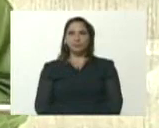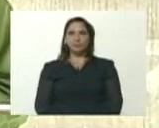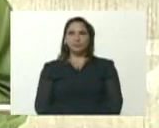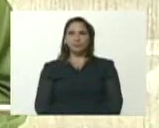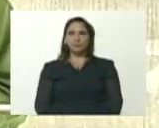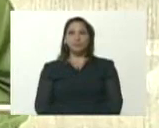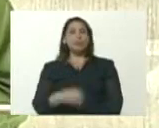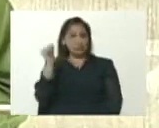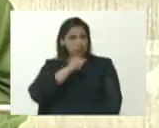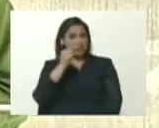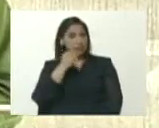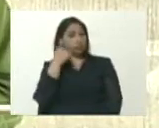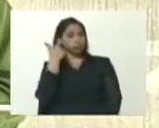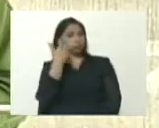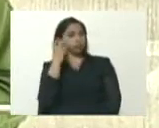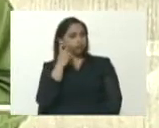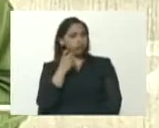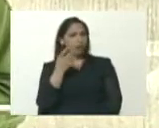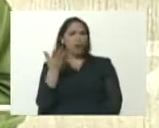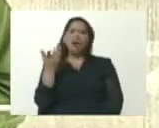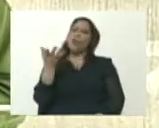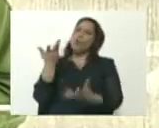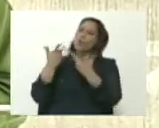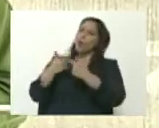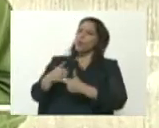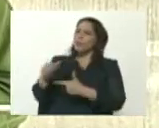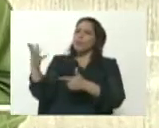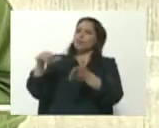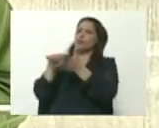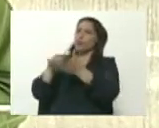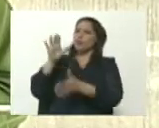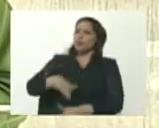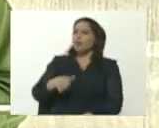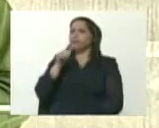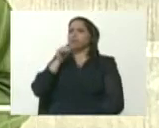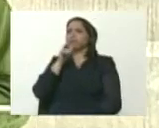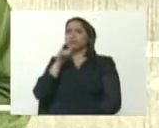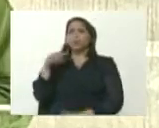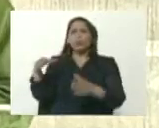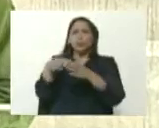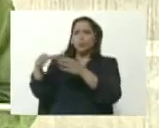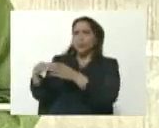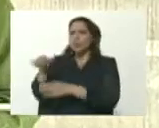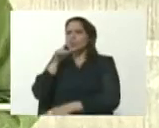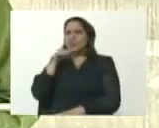Sí, le escucho. Cuéntame dónde estás, con quién están, con cómo están.